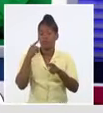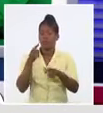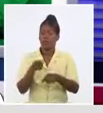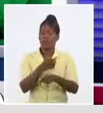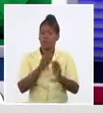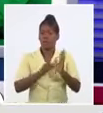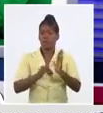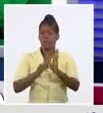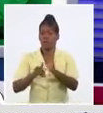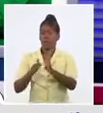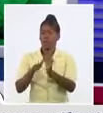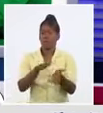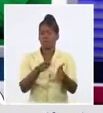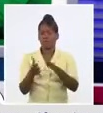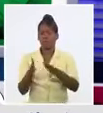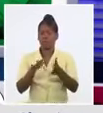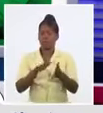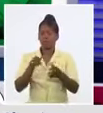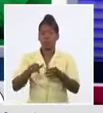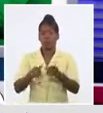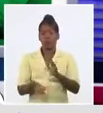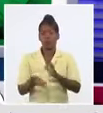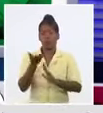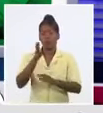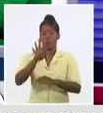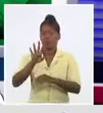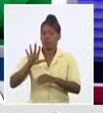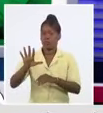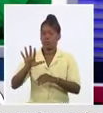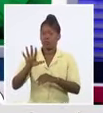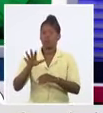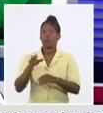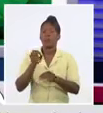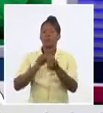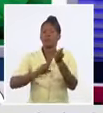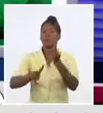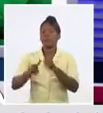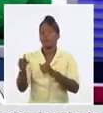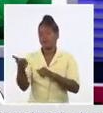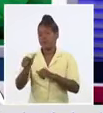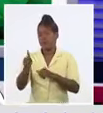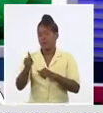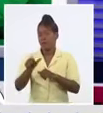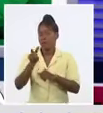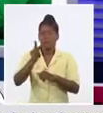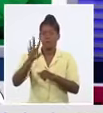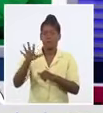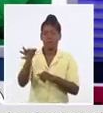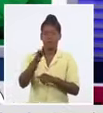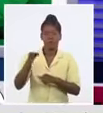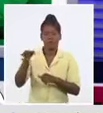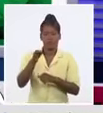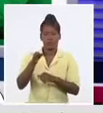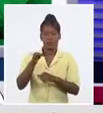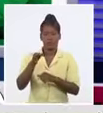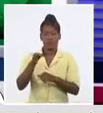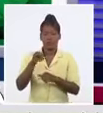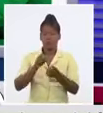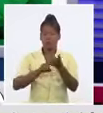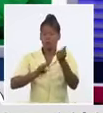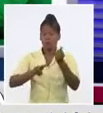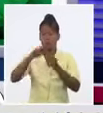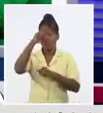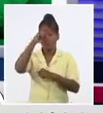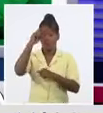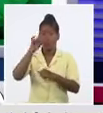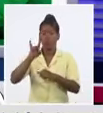septiembre, de 10 provincias y de 27 municipios. En la provincia de Santi Espíritu fallecen 9